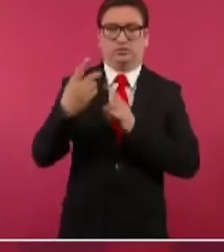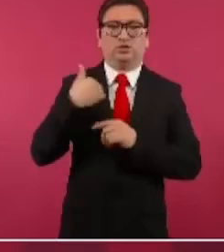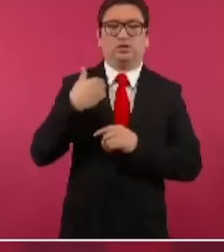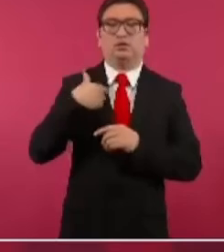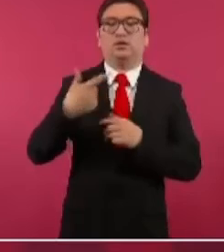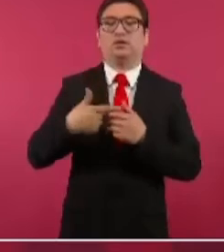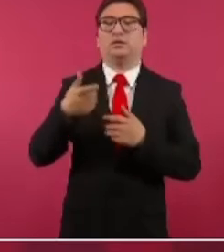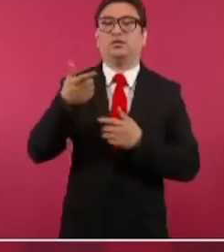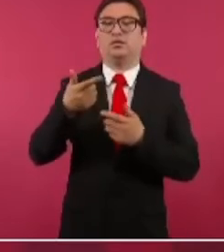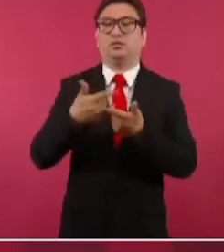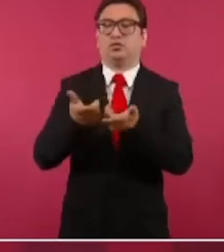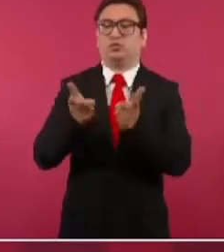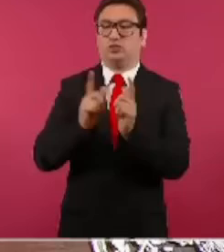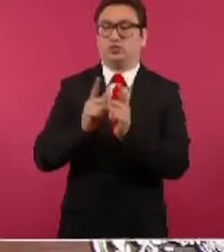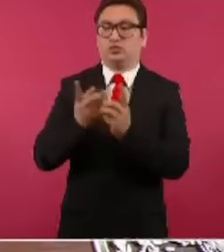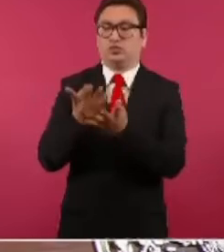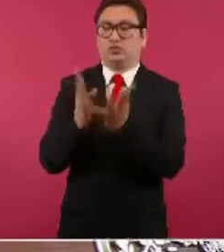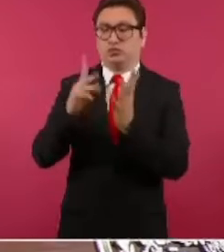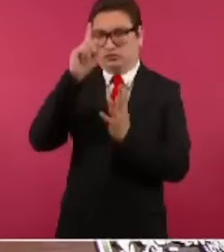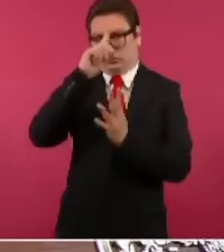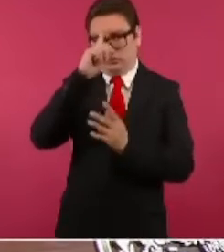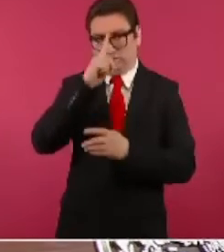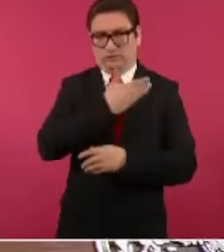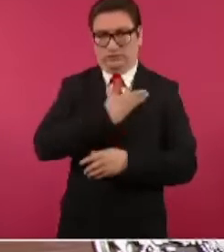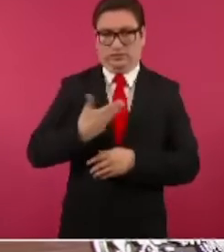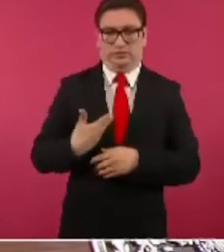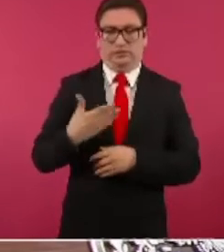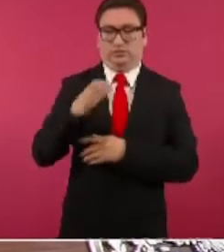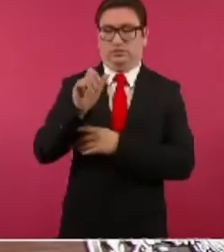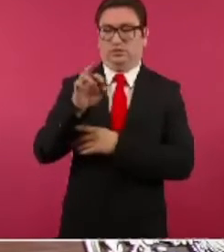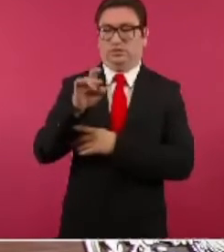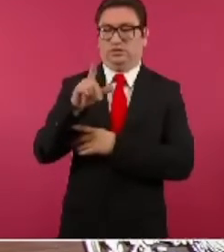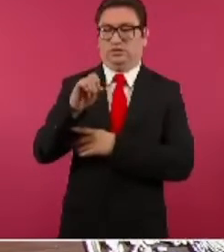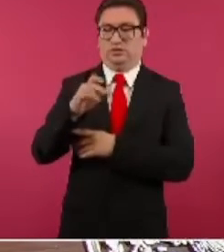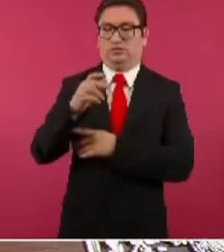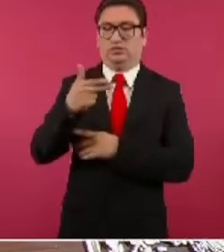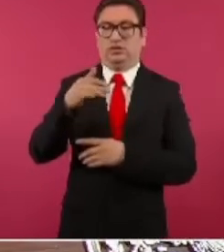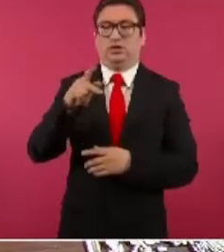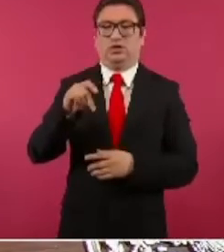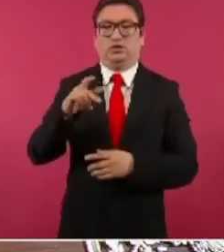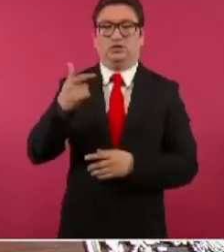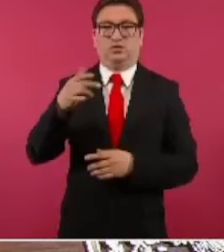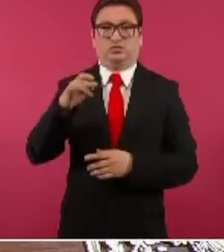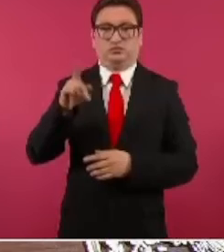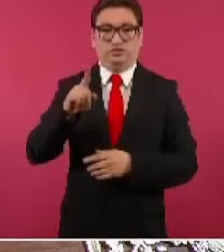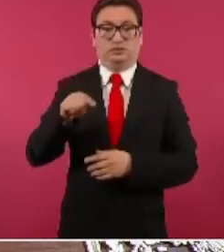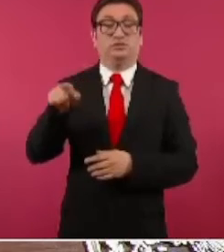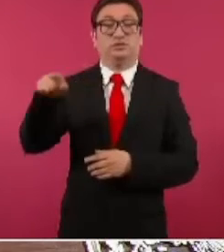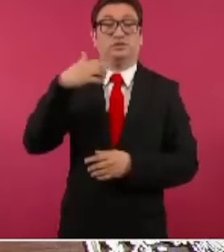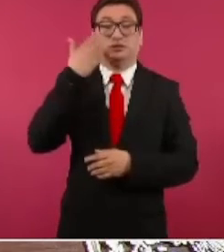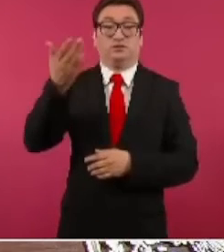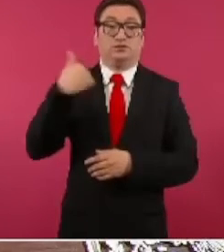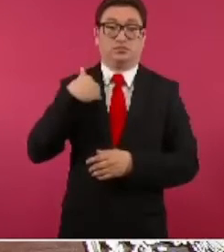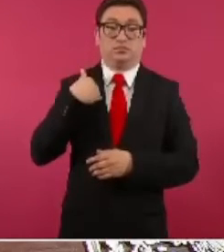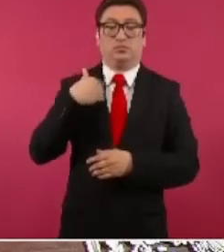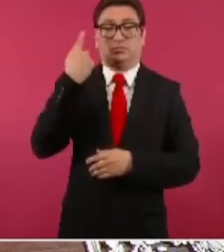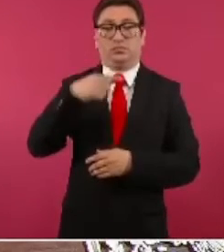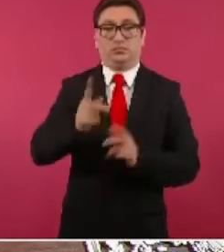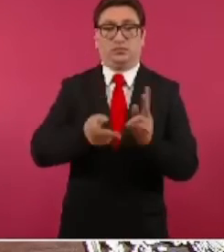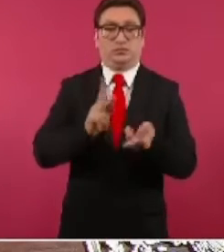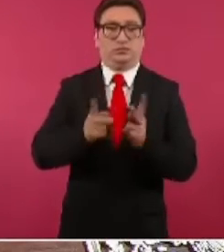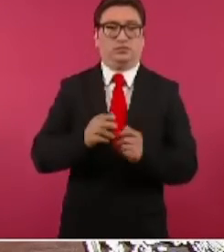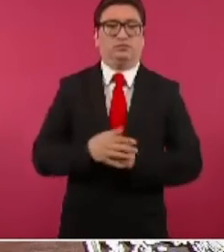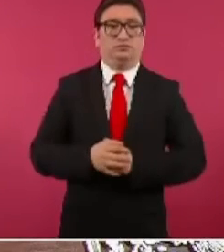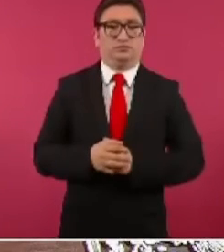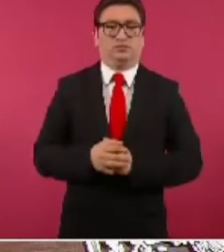Consejo, Carlos Han González, que quería hablar conmigo,